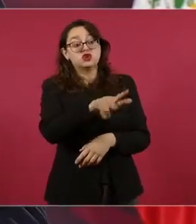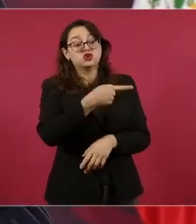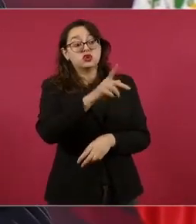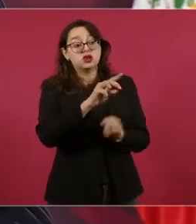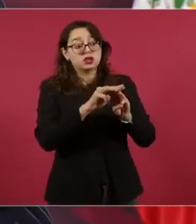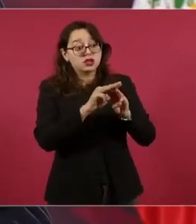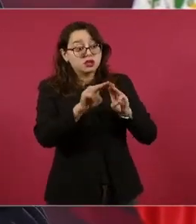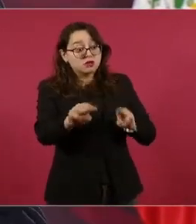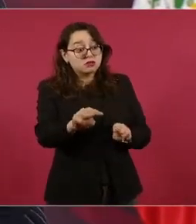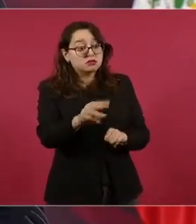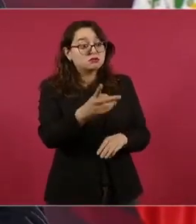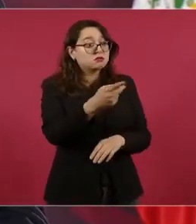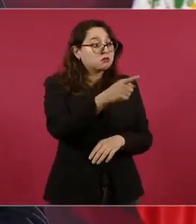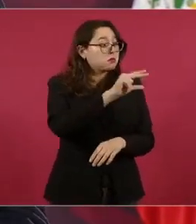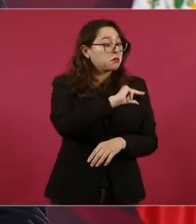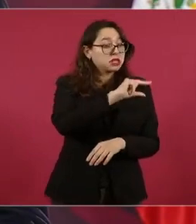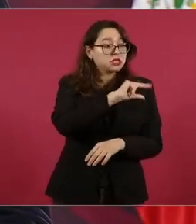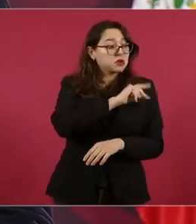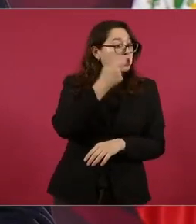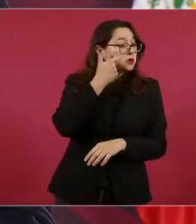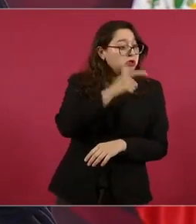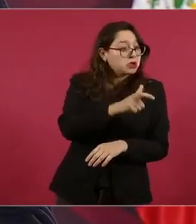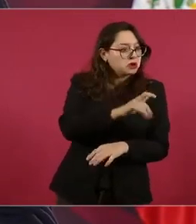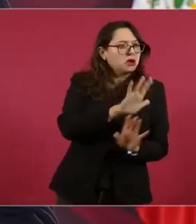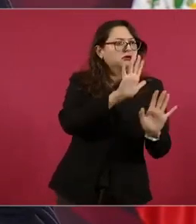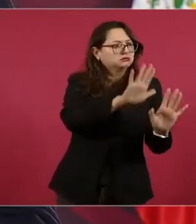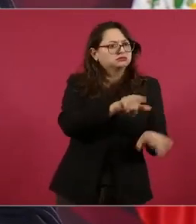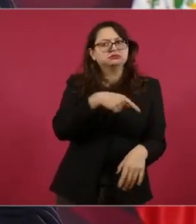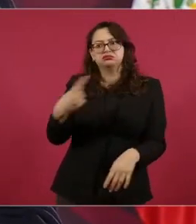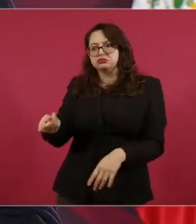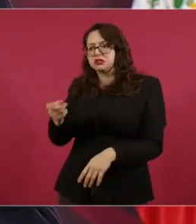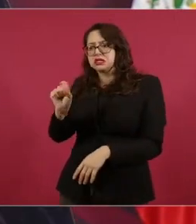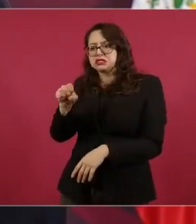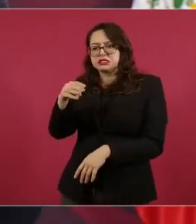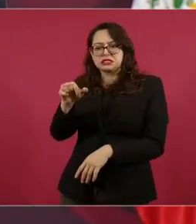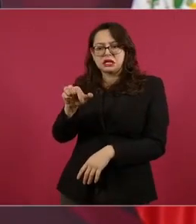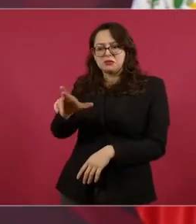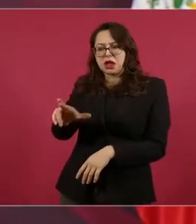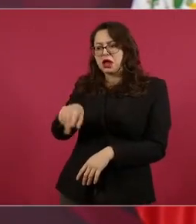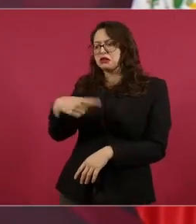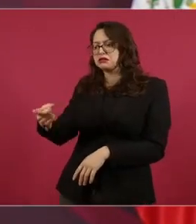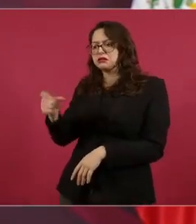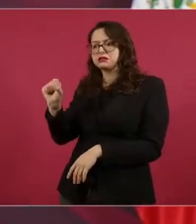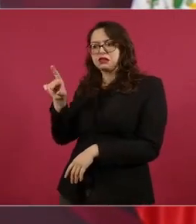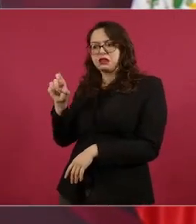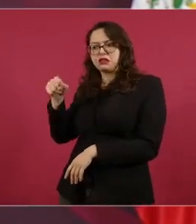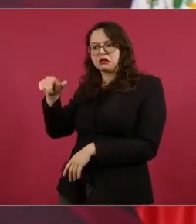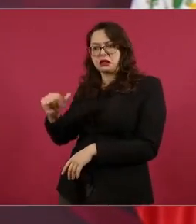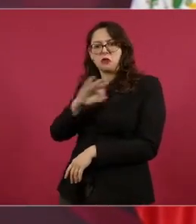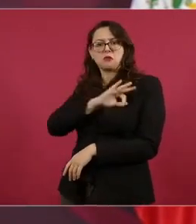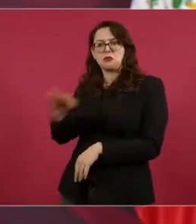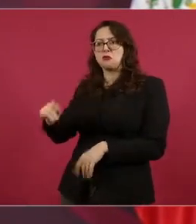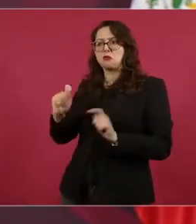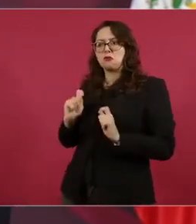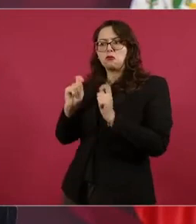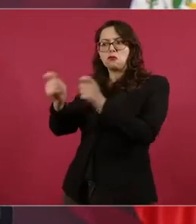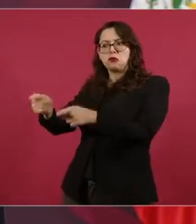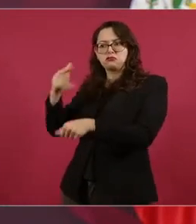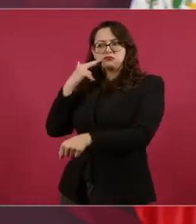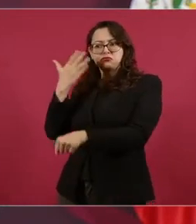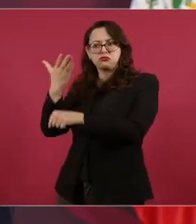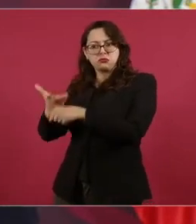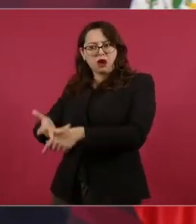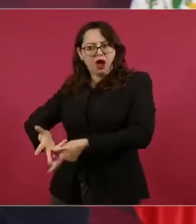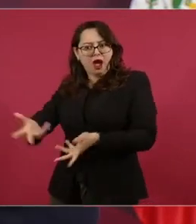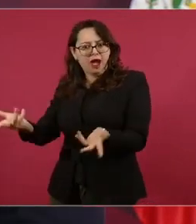cargo el caso de Marina podría pues no solo